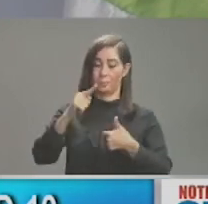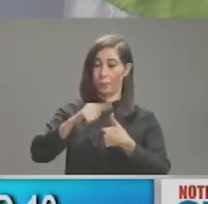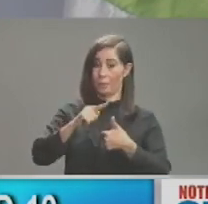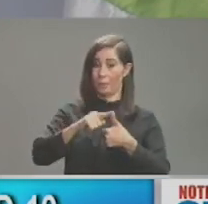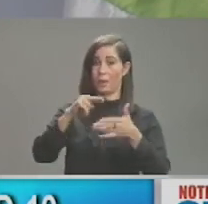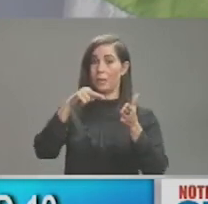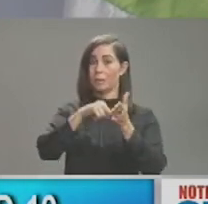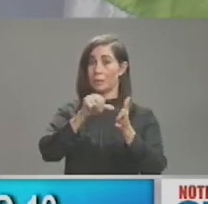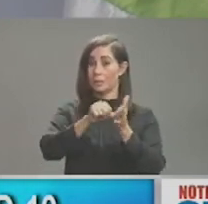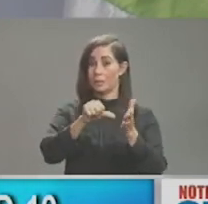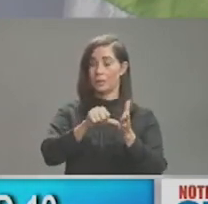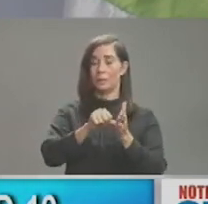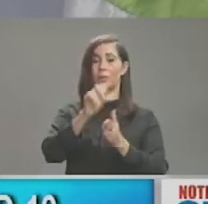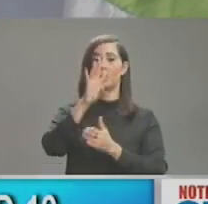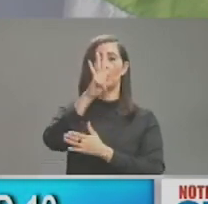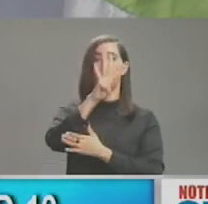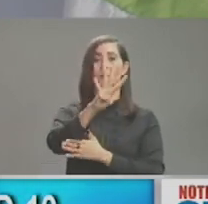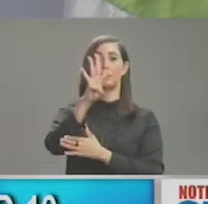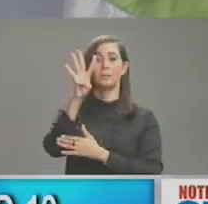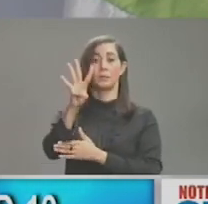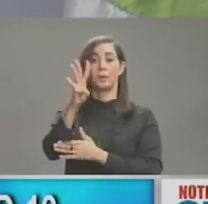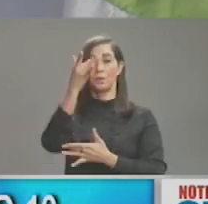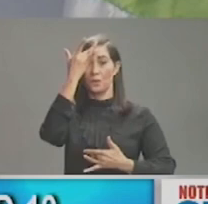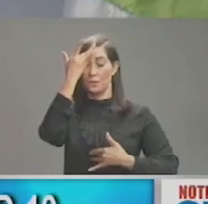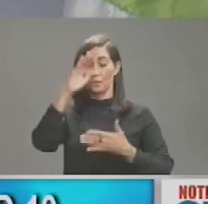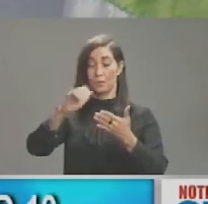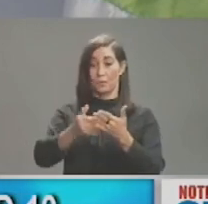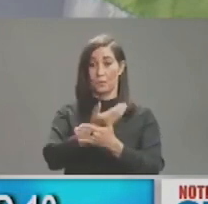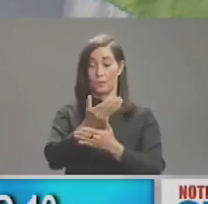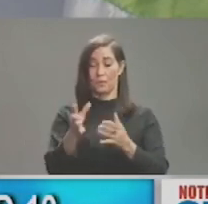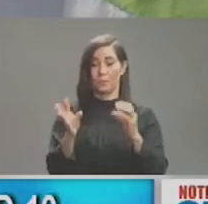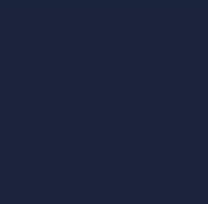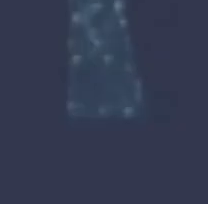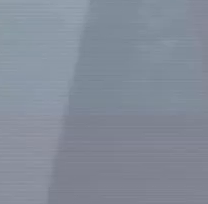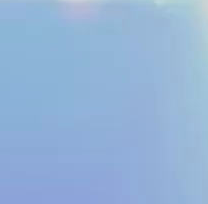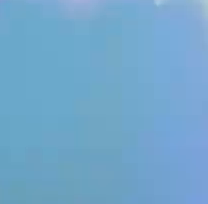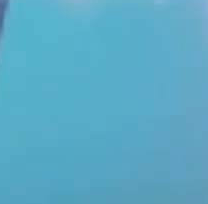El Distrito Nacional, 44 casos nuevos para un total de 1.003.